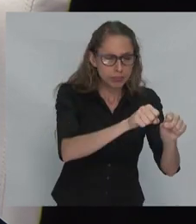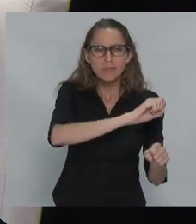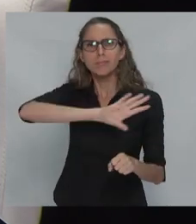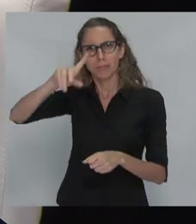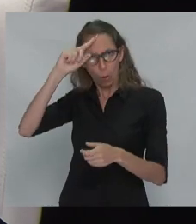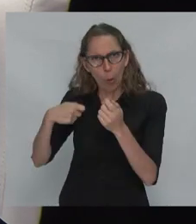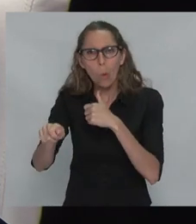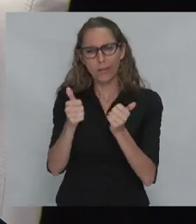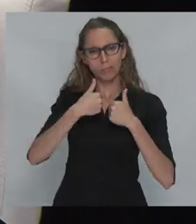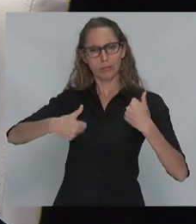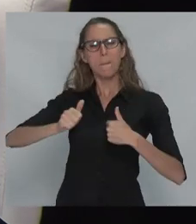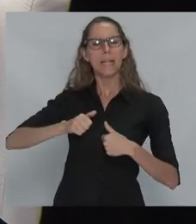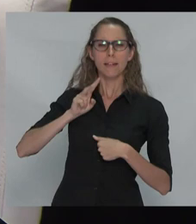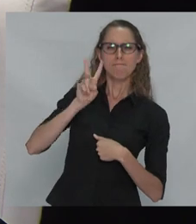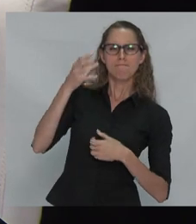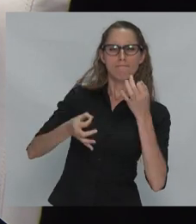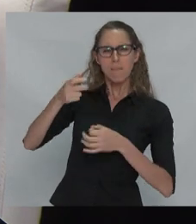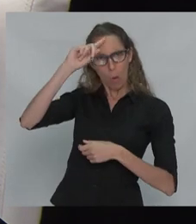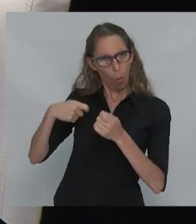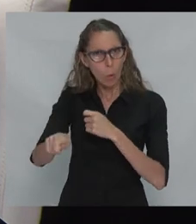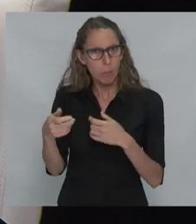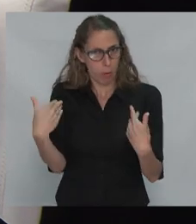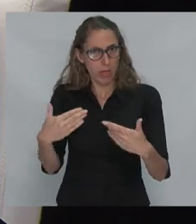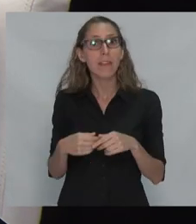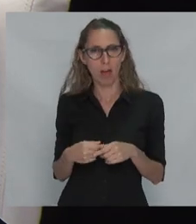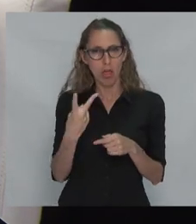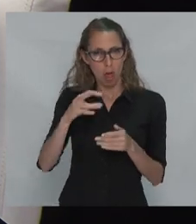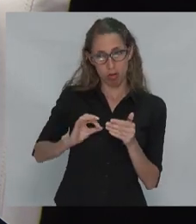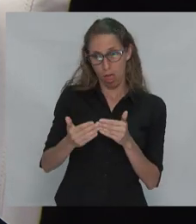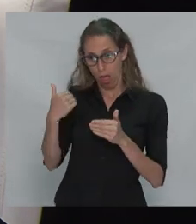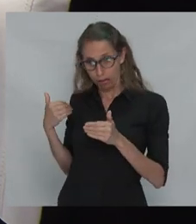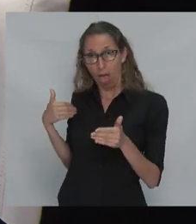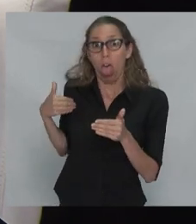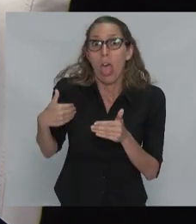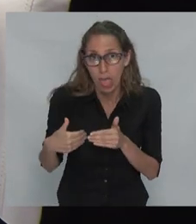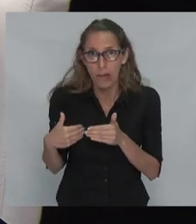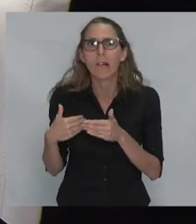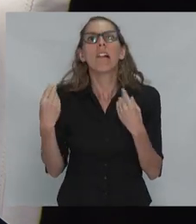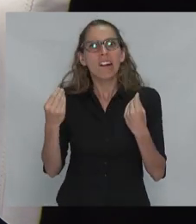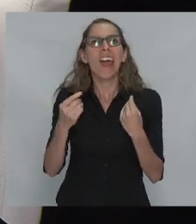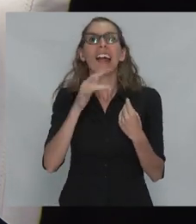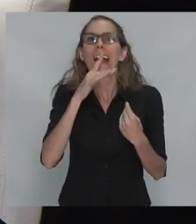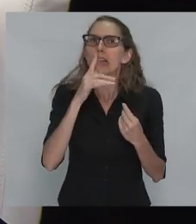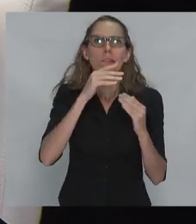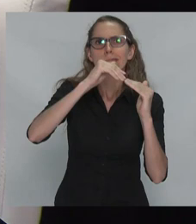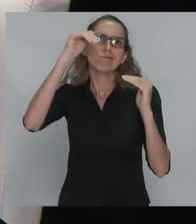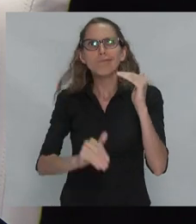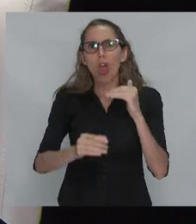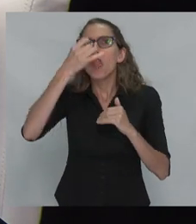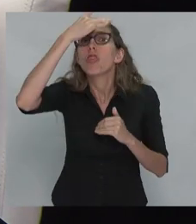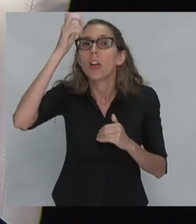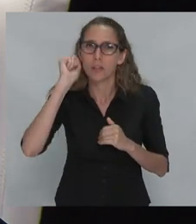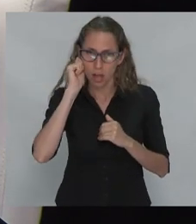juicio frente a tribunales militares. Hace 2 años, la edad fue rebajada a 12 años. Un niño